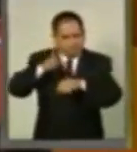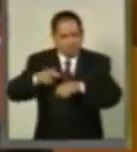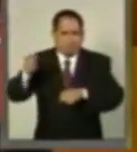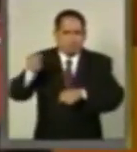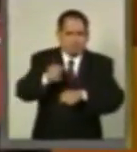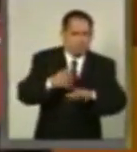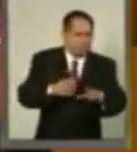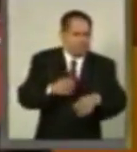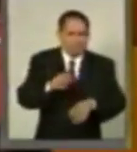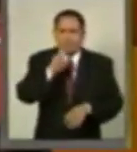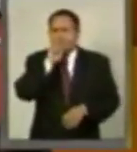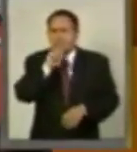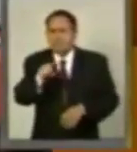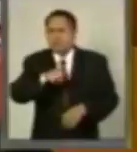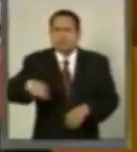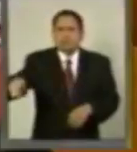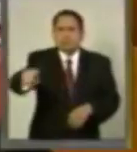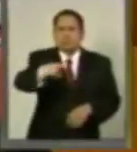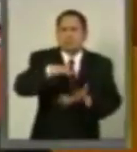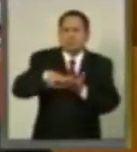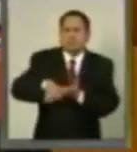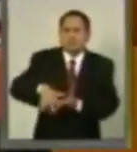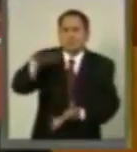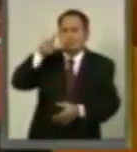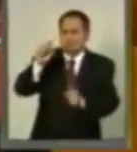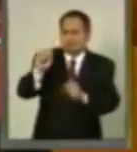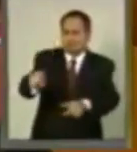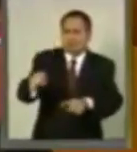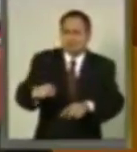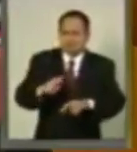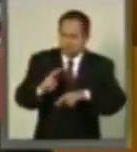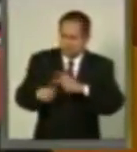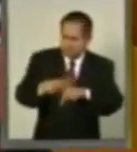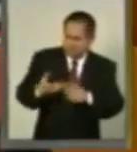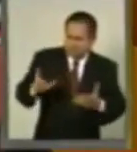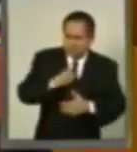digo, ustedes tienen la mayoría. ¿Por qué no lo